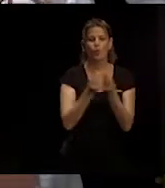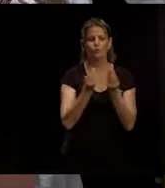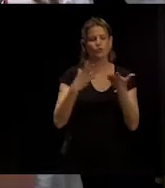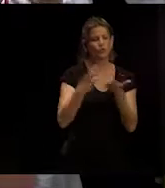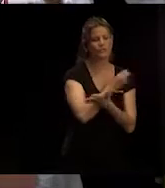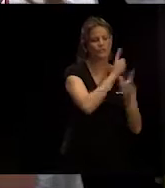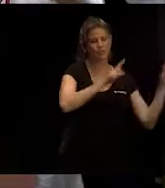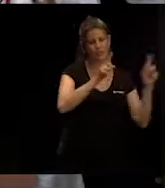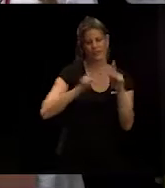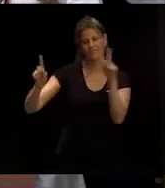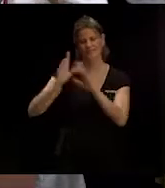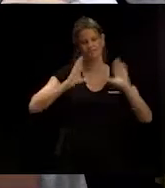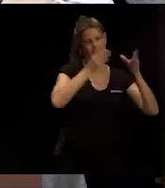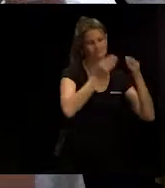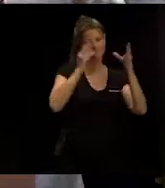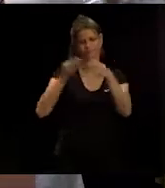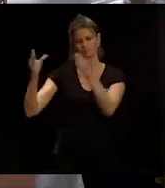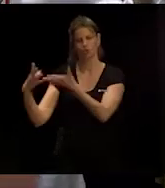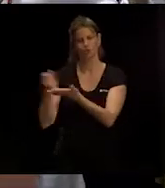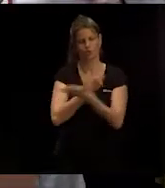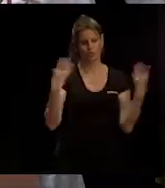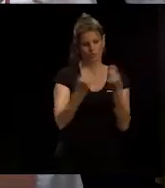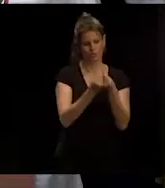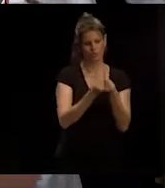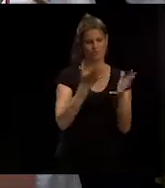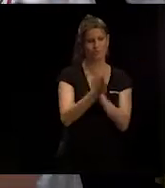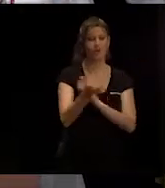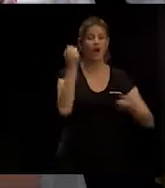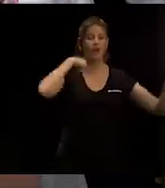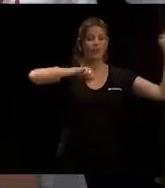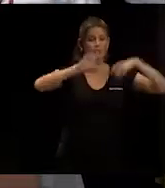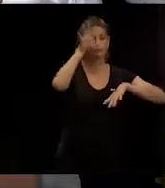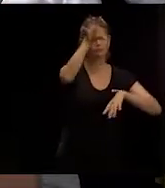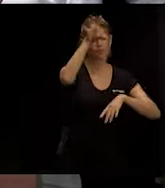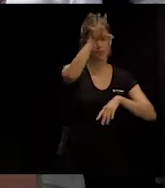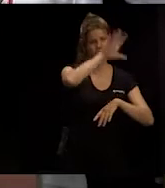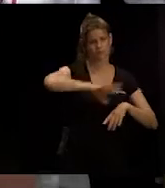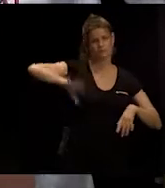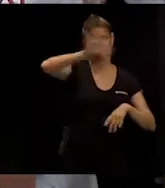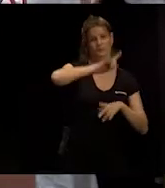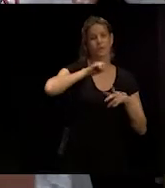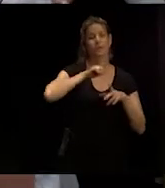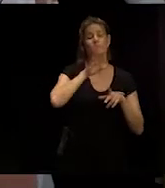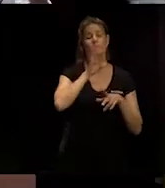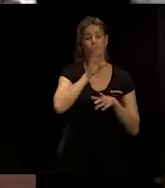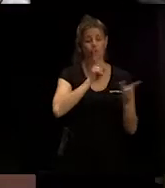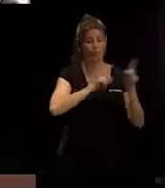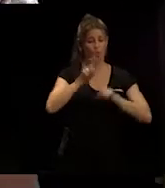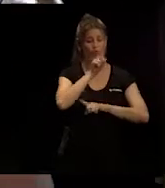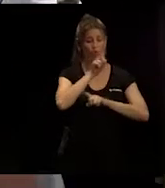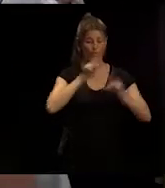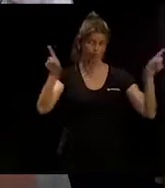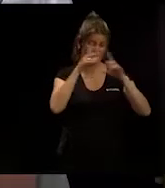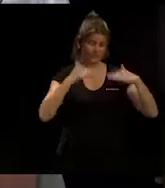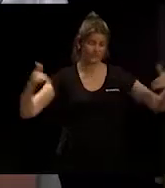alguna forma había que hacer una acción que estaría en todo el país a través de estas orquestas sinfónicas. Porque cada una sí que está